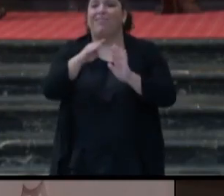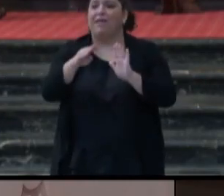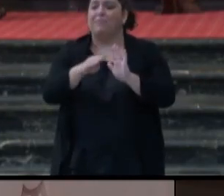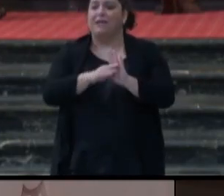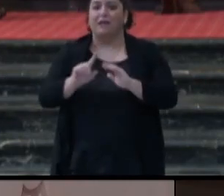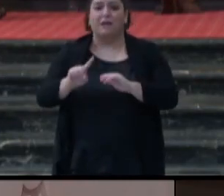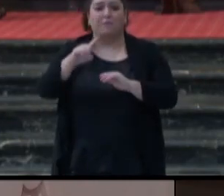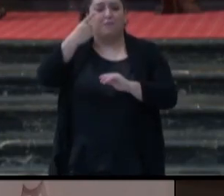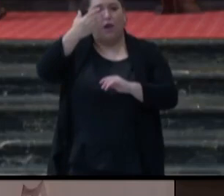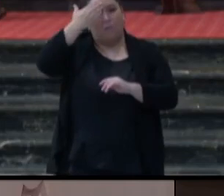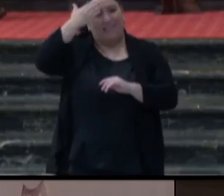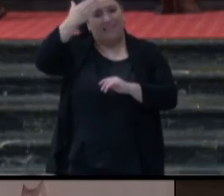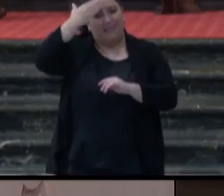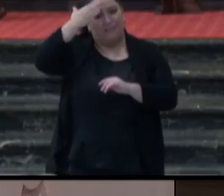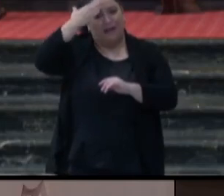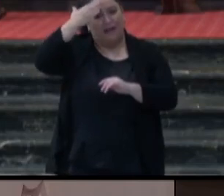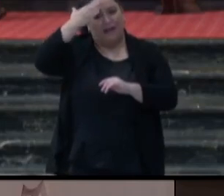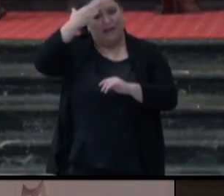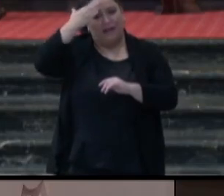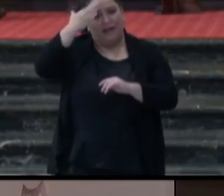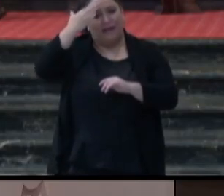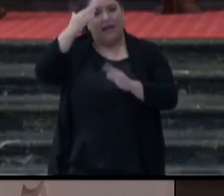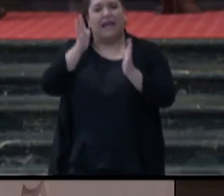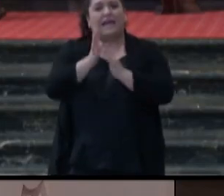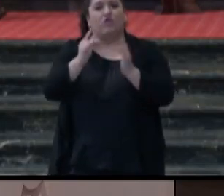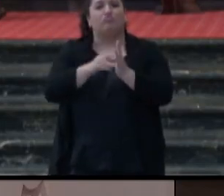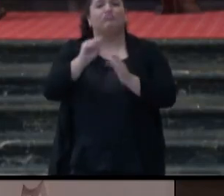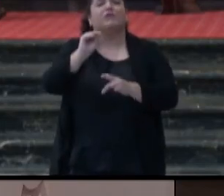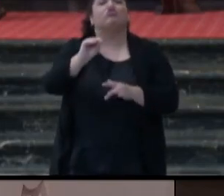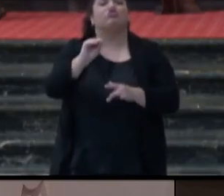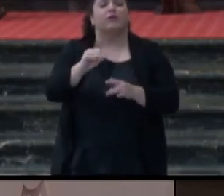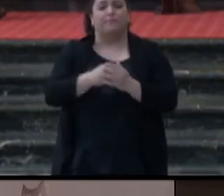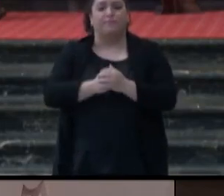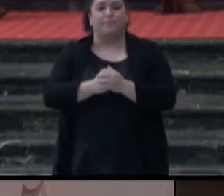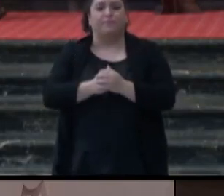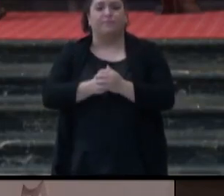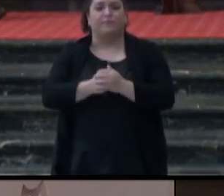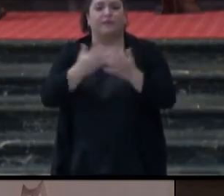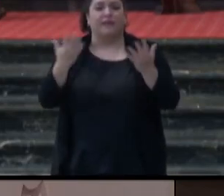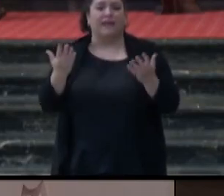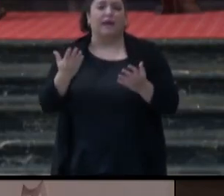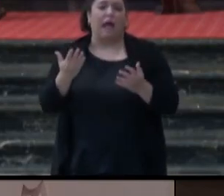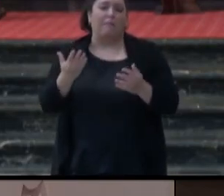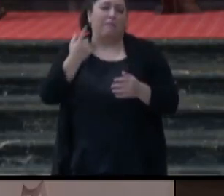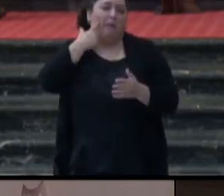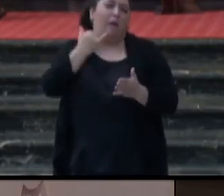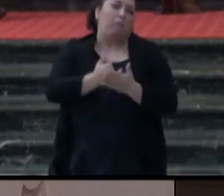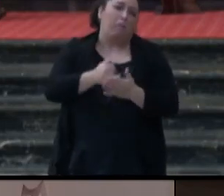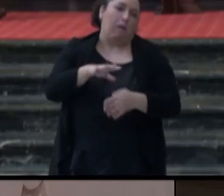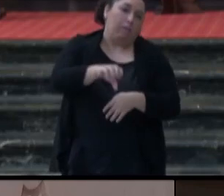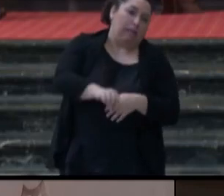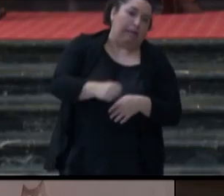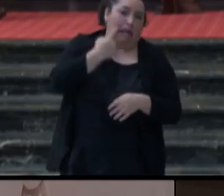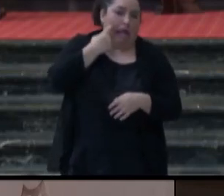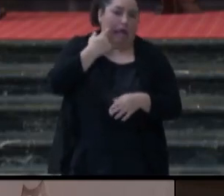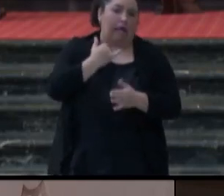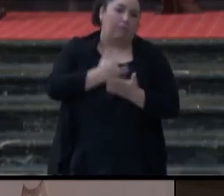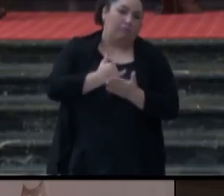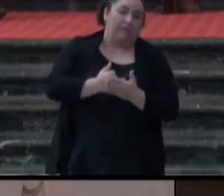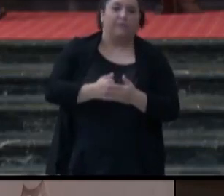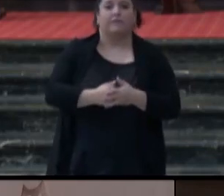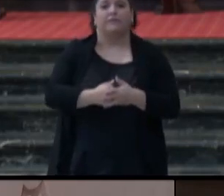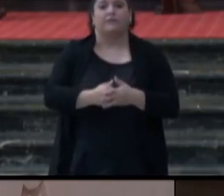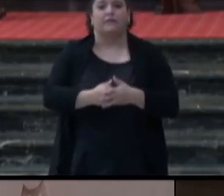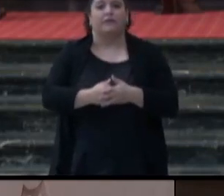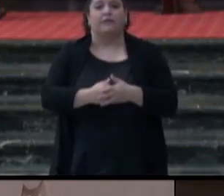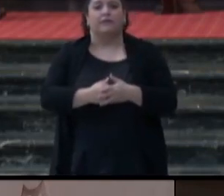primero y principal le preguntaron a Jesús con Malas intenciones a ver si le pillaban en algo los que